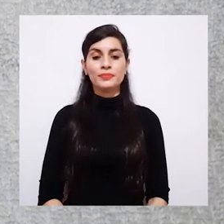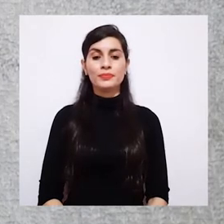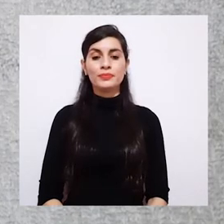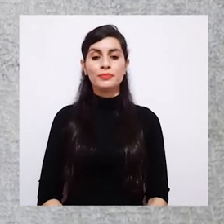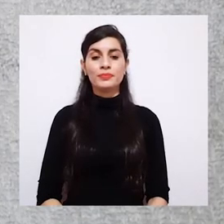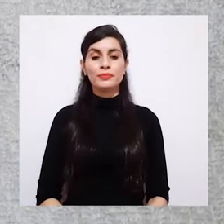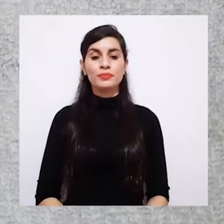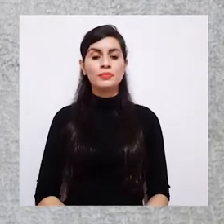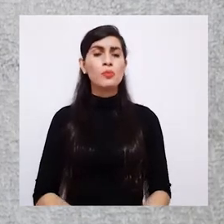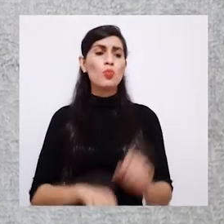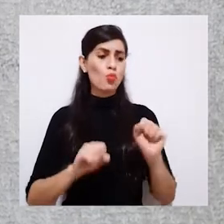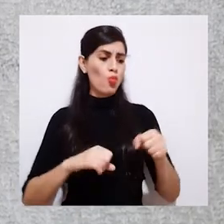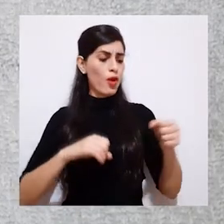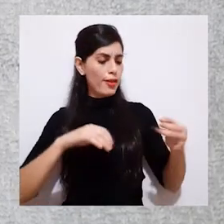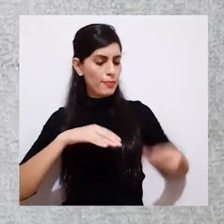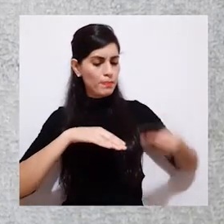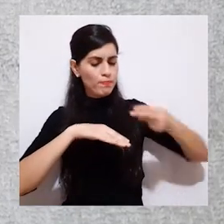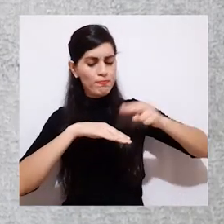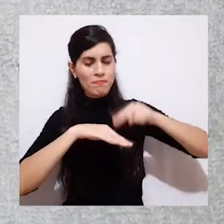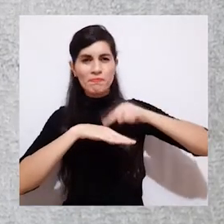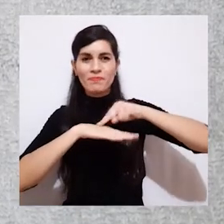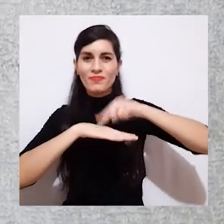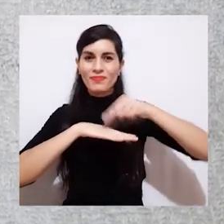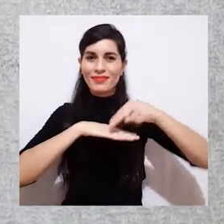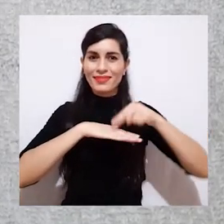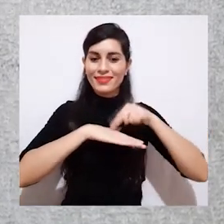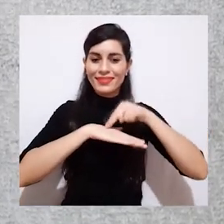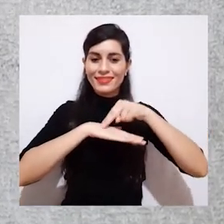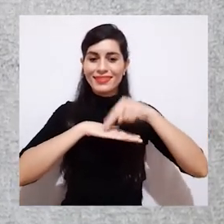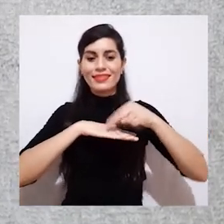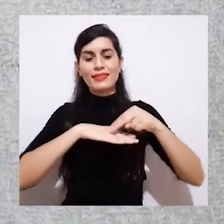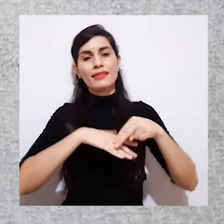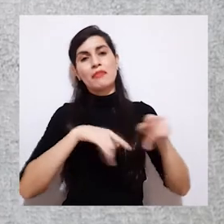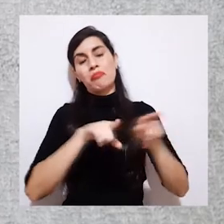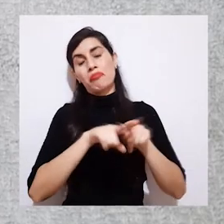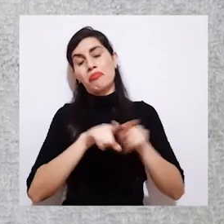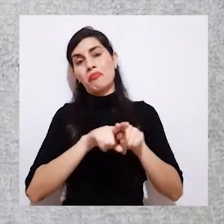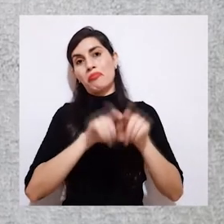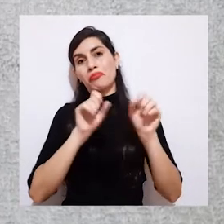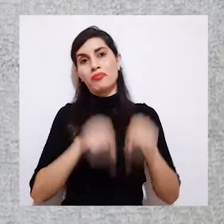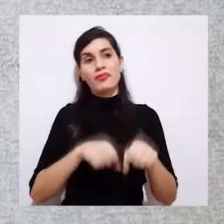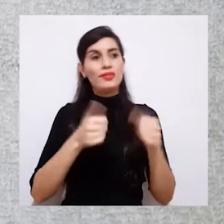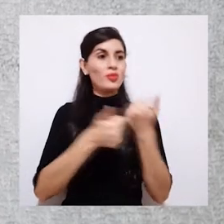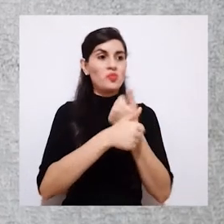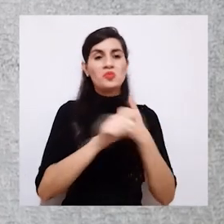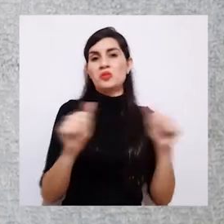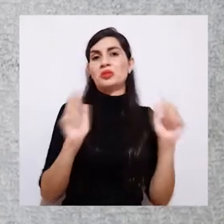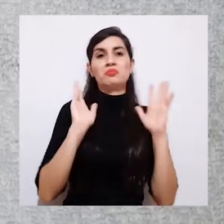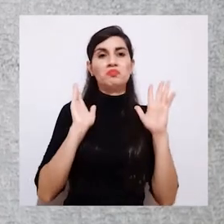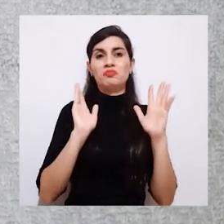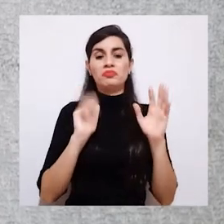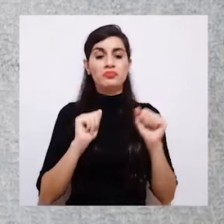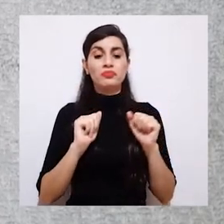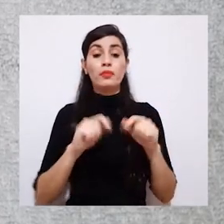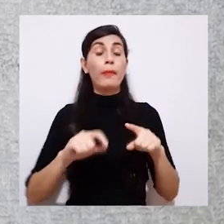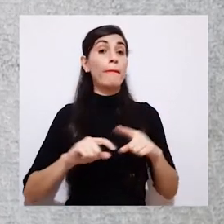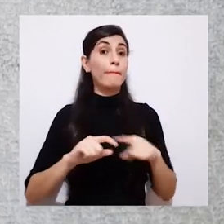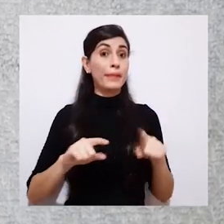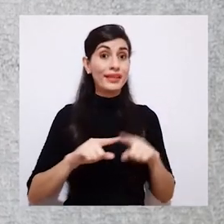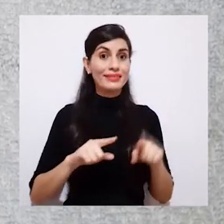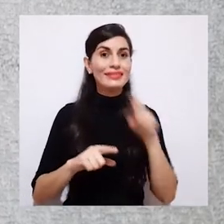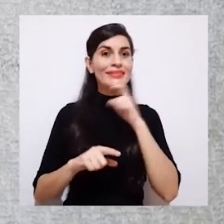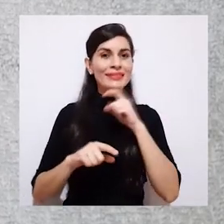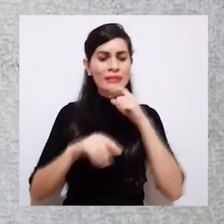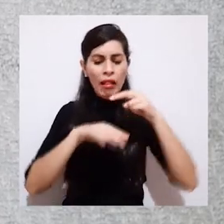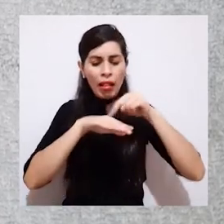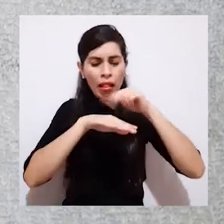Esta sangre la voy a aplicar con una espátula. También pueden aplicarla ustedes, puede ser con una palilla, pero sí no les recomiendo que lo hagan con